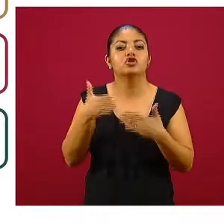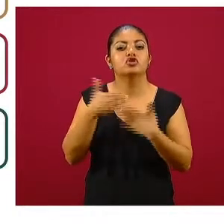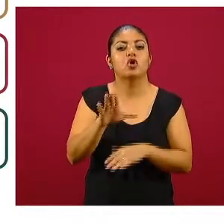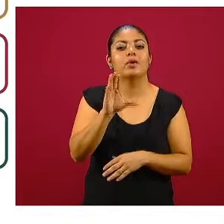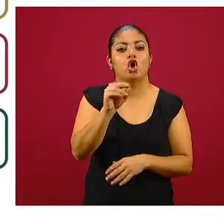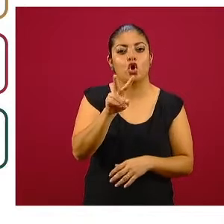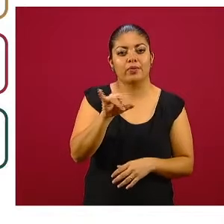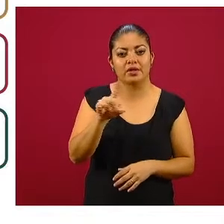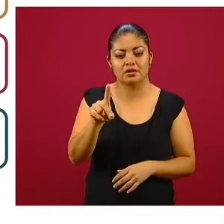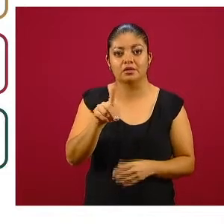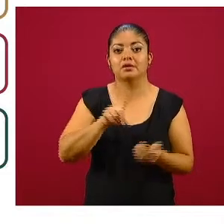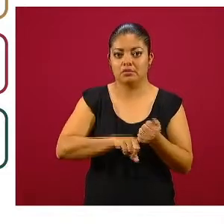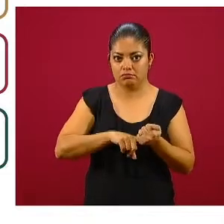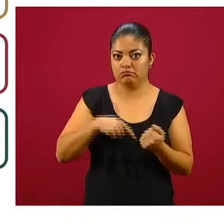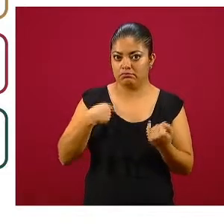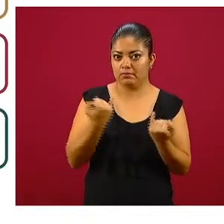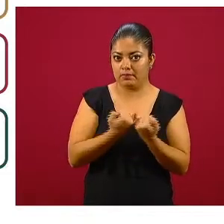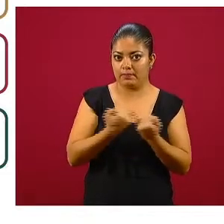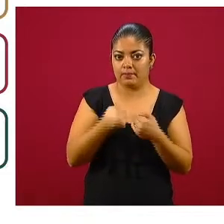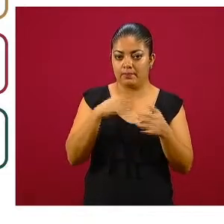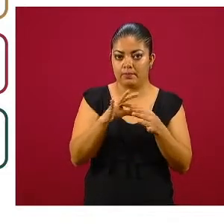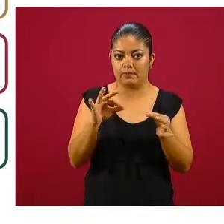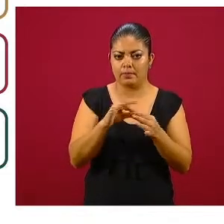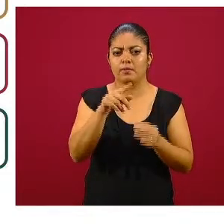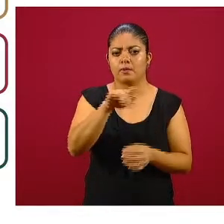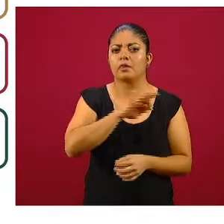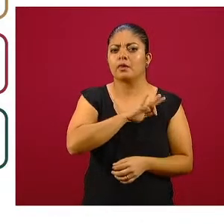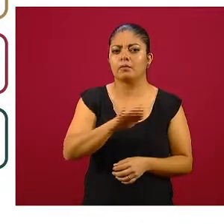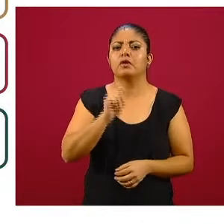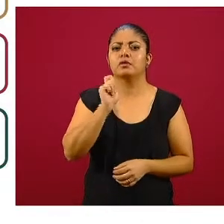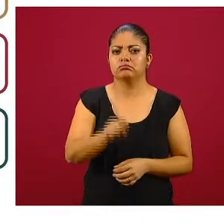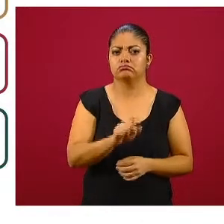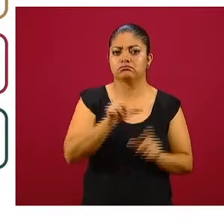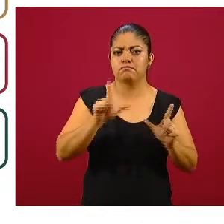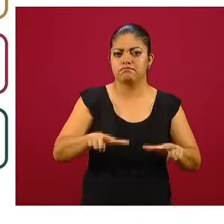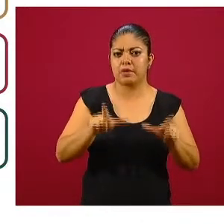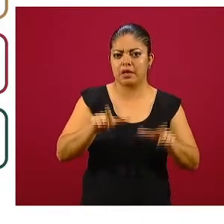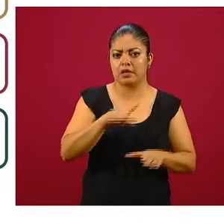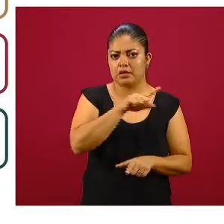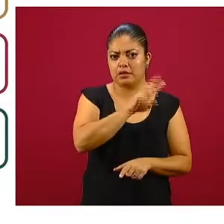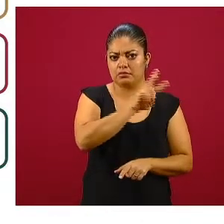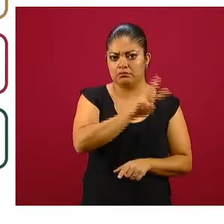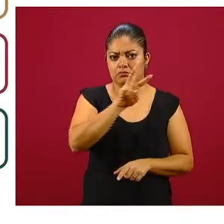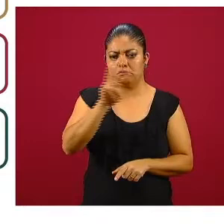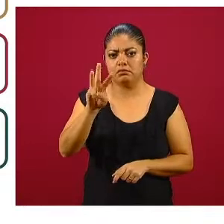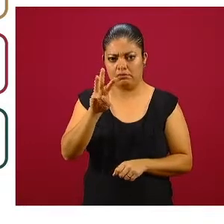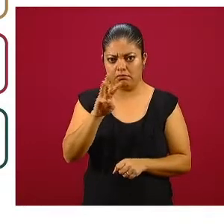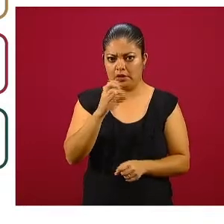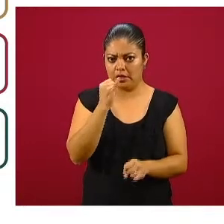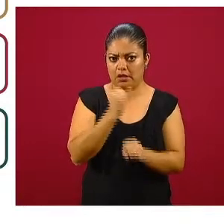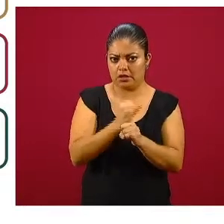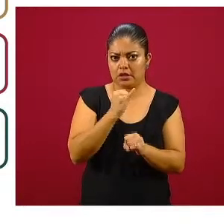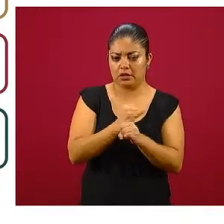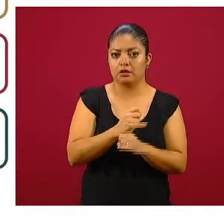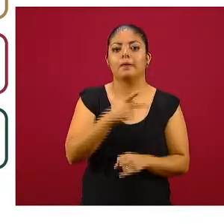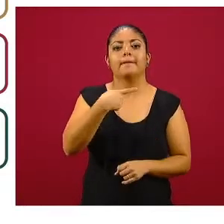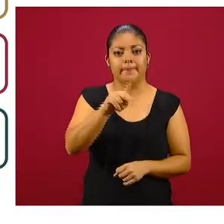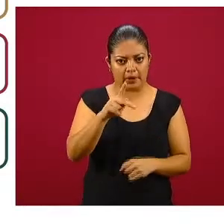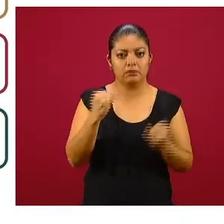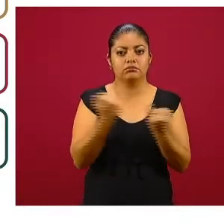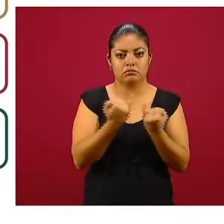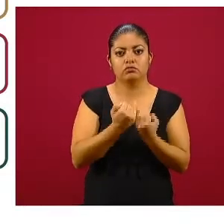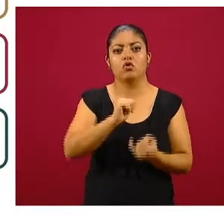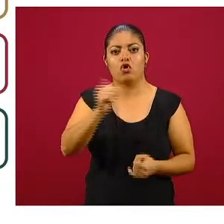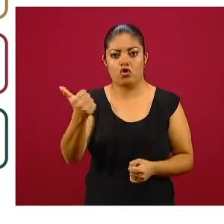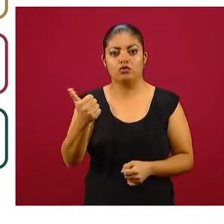que, como ya lo he comentado, también la pueden obtener a través de la página de internet pero tenemos otros canales de comunicación